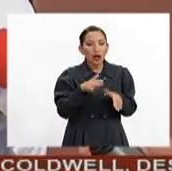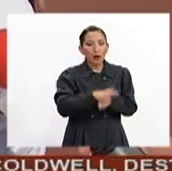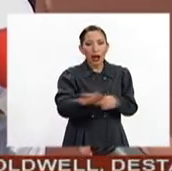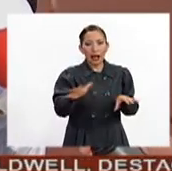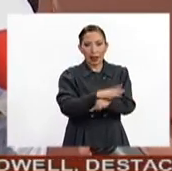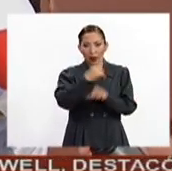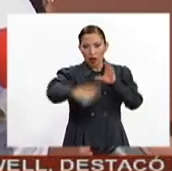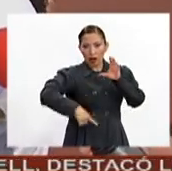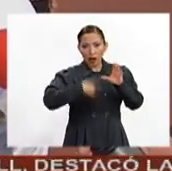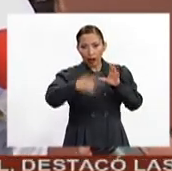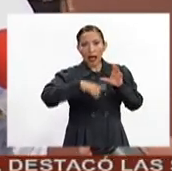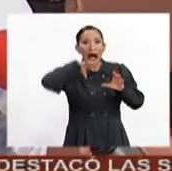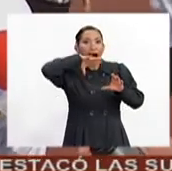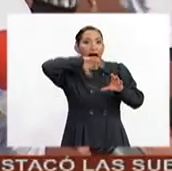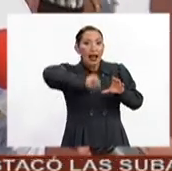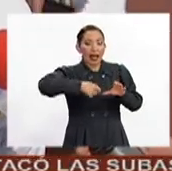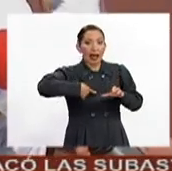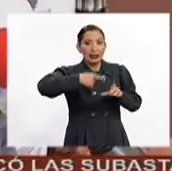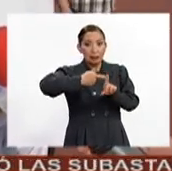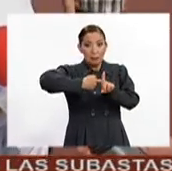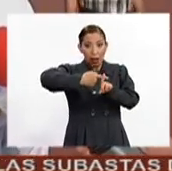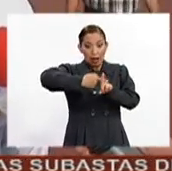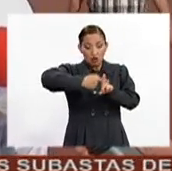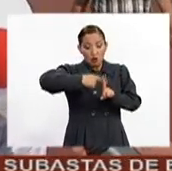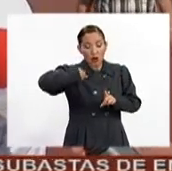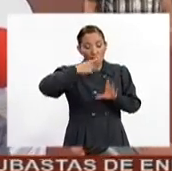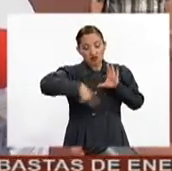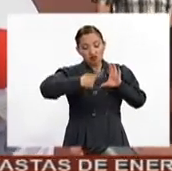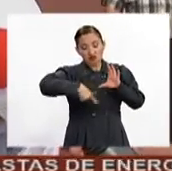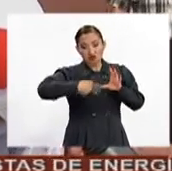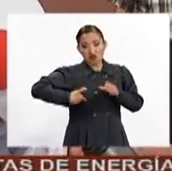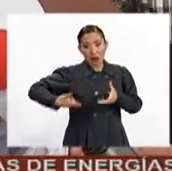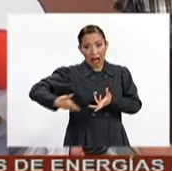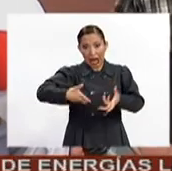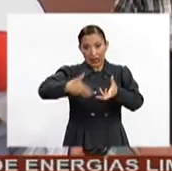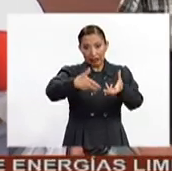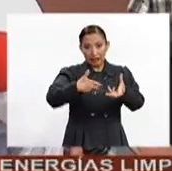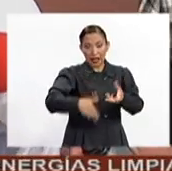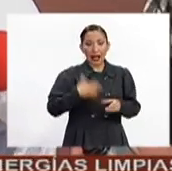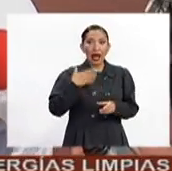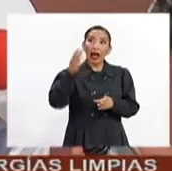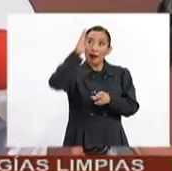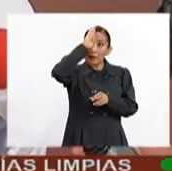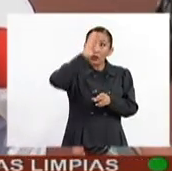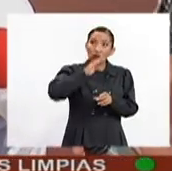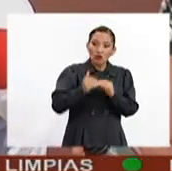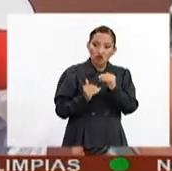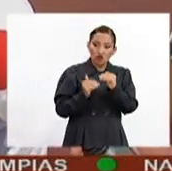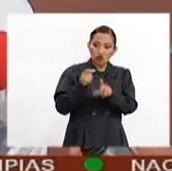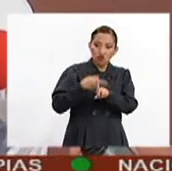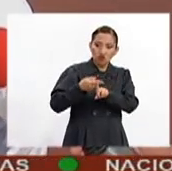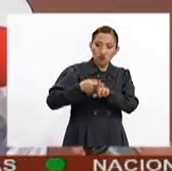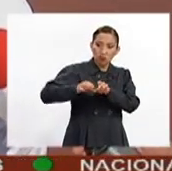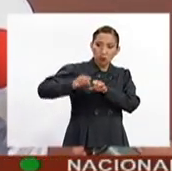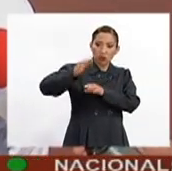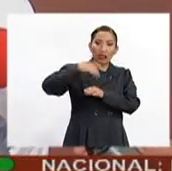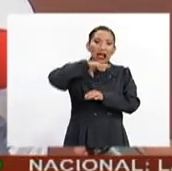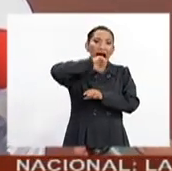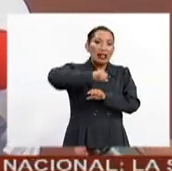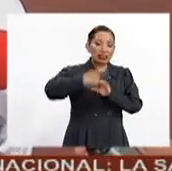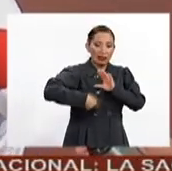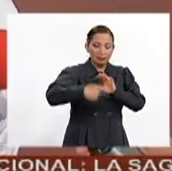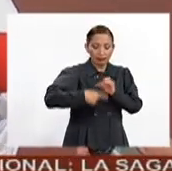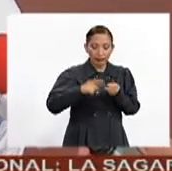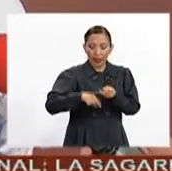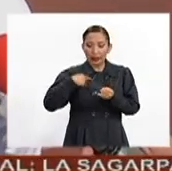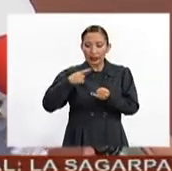al cambio de llanta, al calentamiento, las temperaturas que hay en carretera, sobre todo en el mediodía, se elevan y eso provoca calentamientos. El